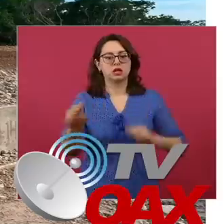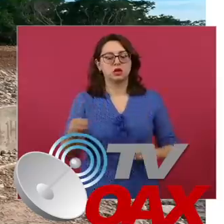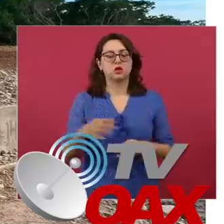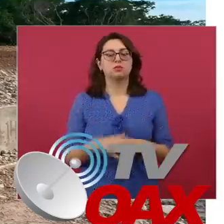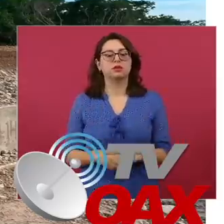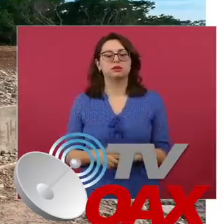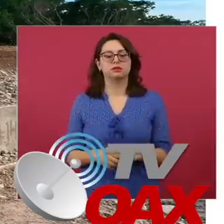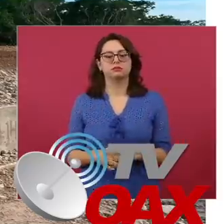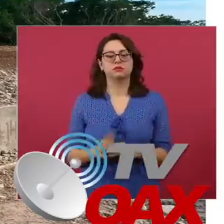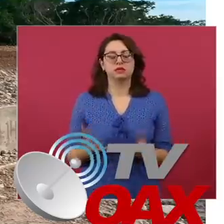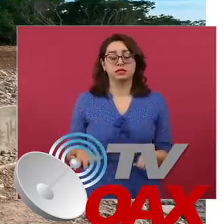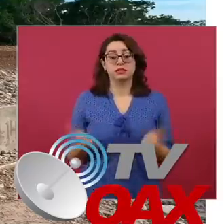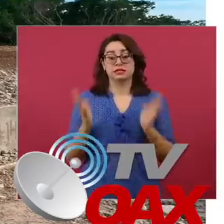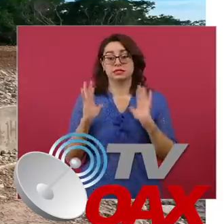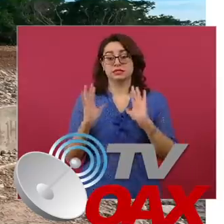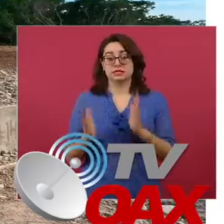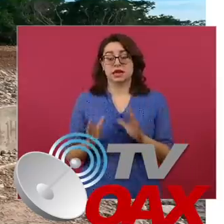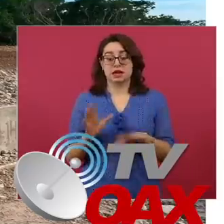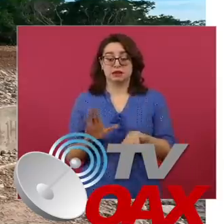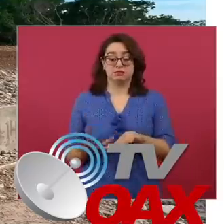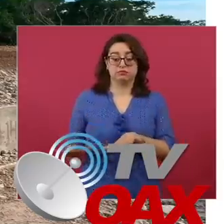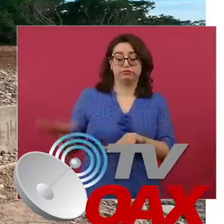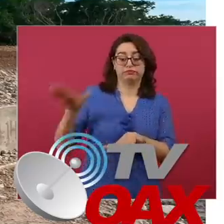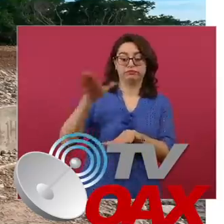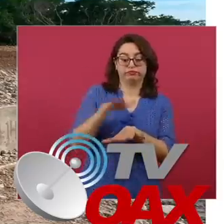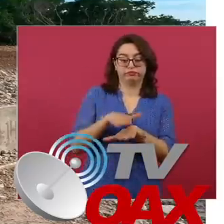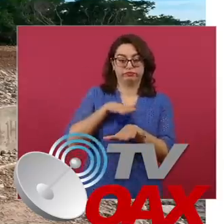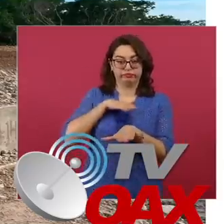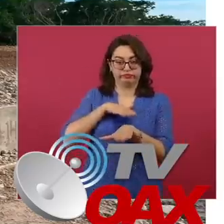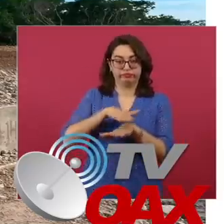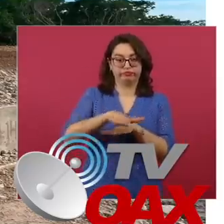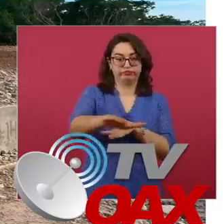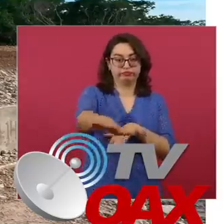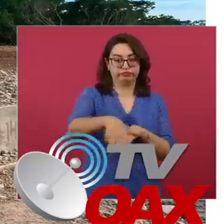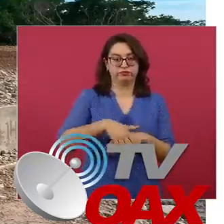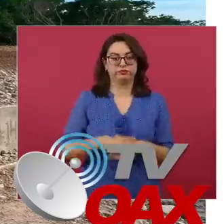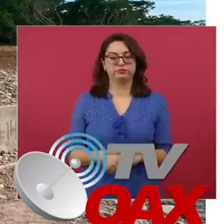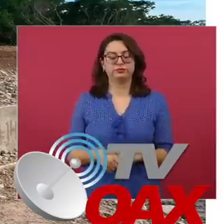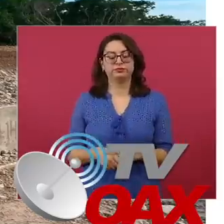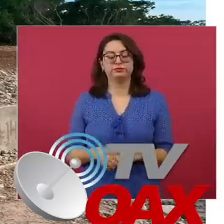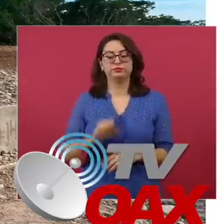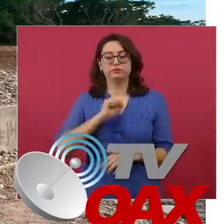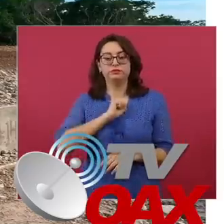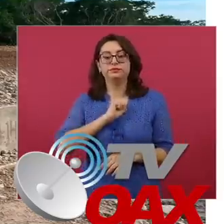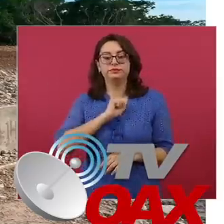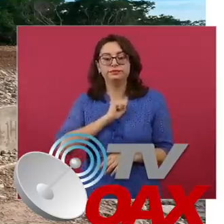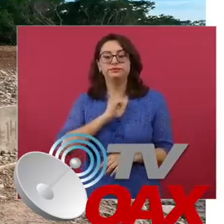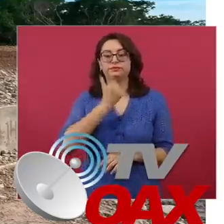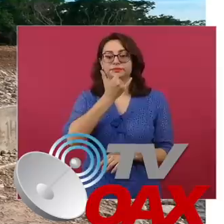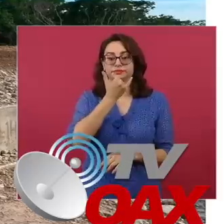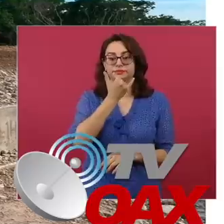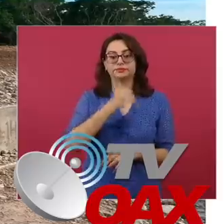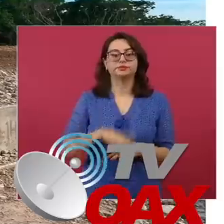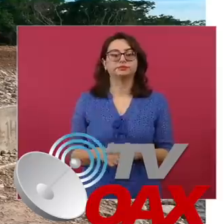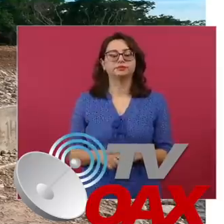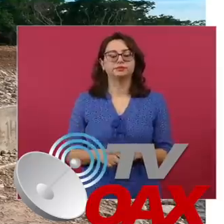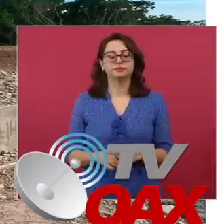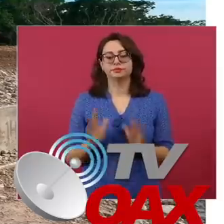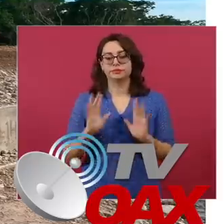losa ya van en 3.5 kilómetros, al igual que todos los pasos de fauna ya están, perdón, ya están completamente terminados.